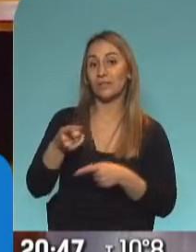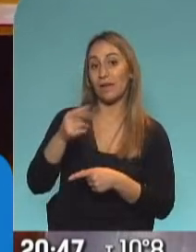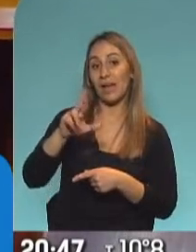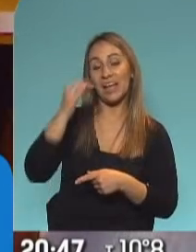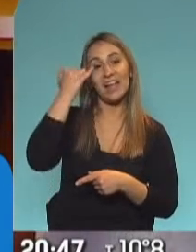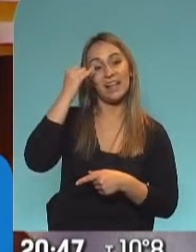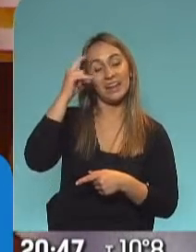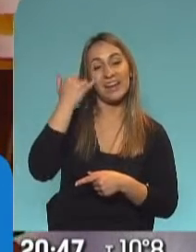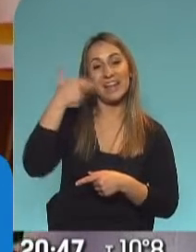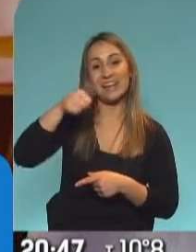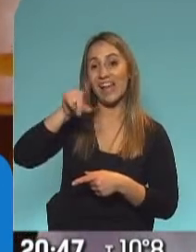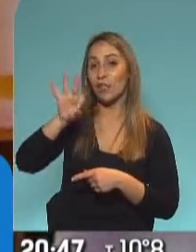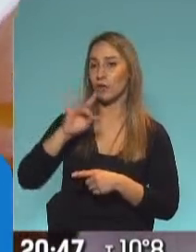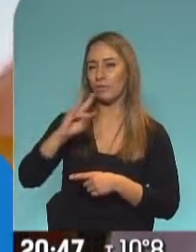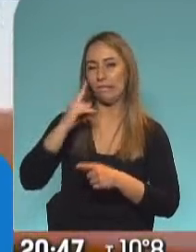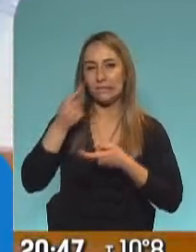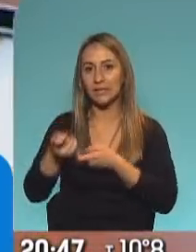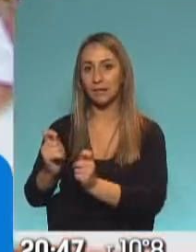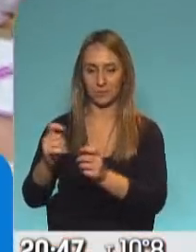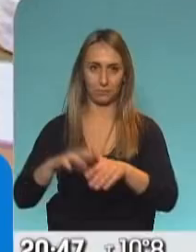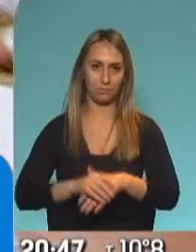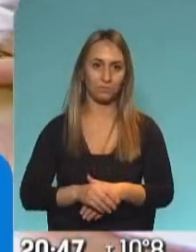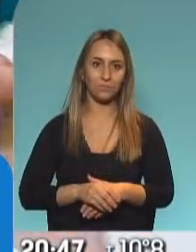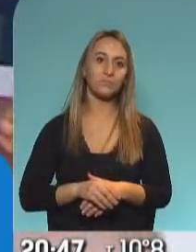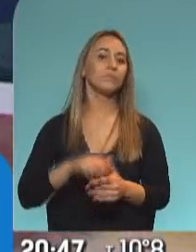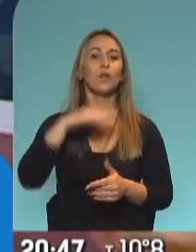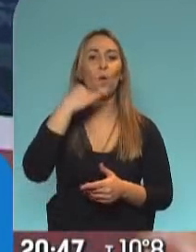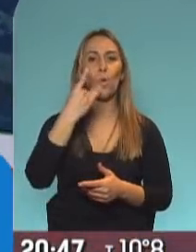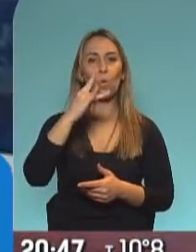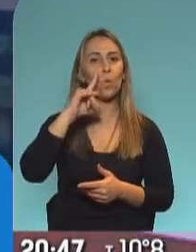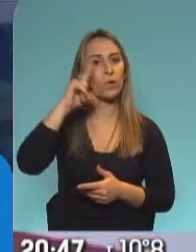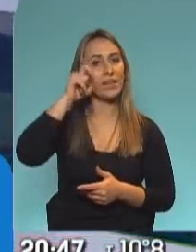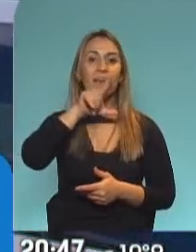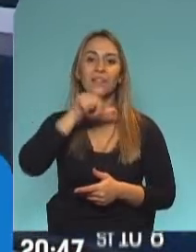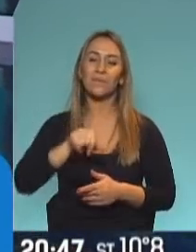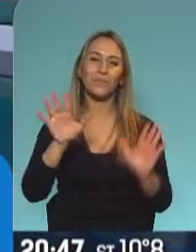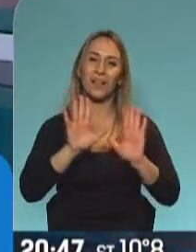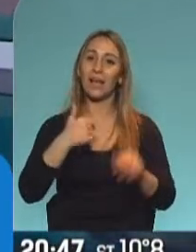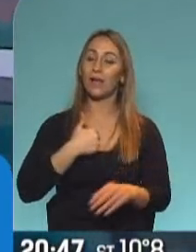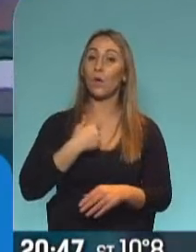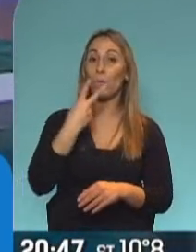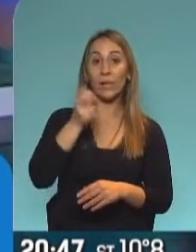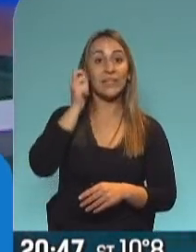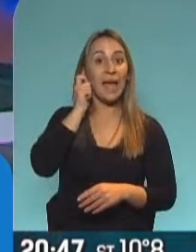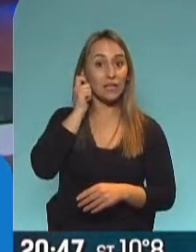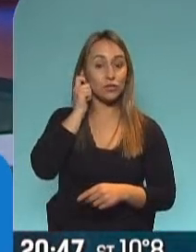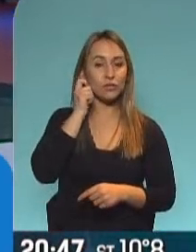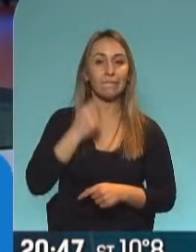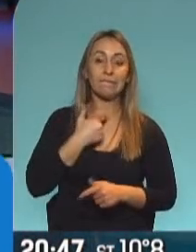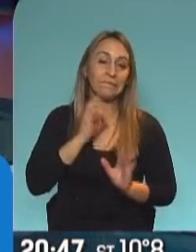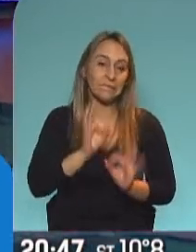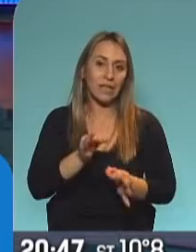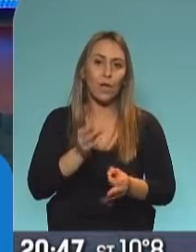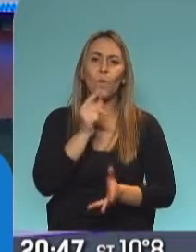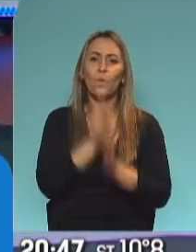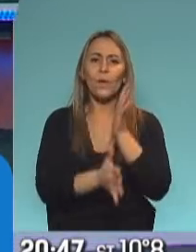realizar este descuento, este pedido. Julieta, ahora. Julieta dice, hola, tengo 20 años y quería saber si todavía están dando las becas